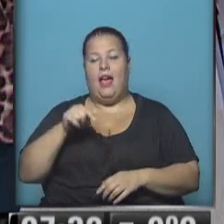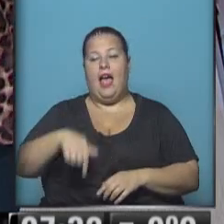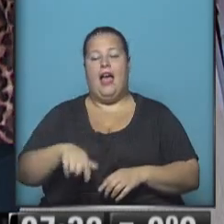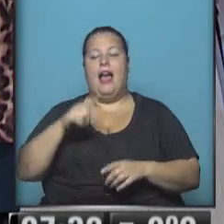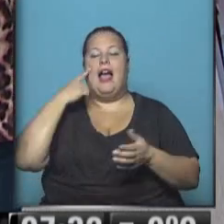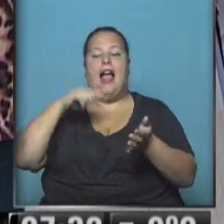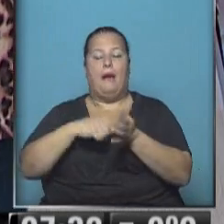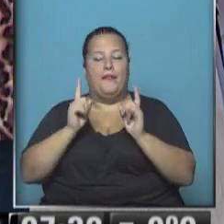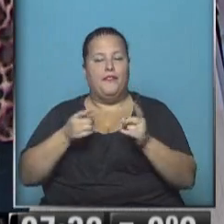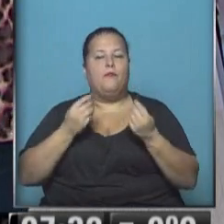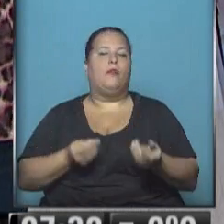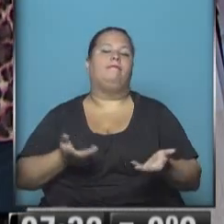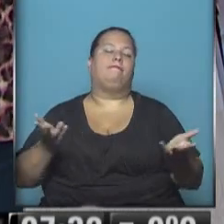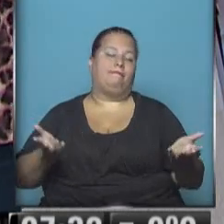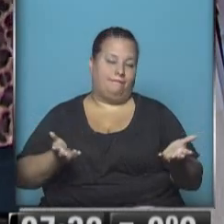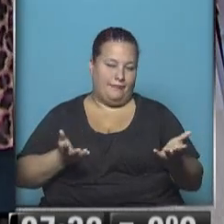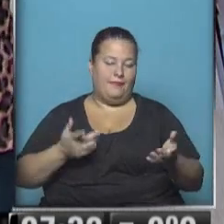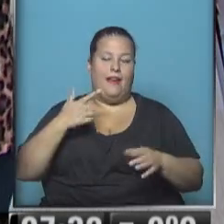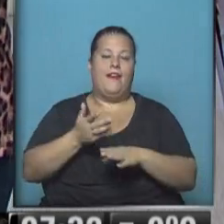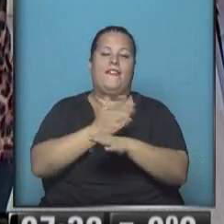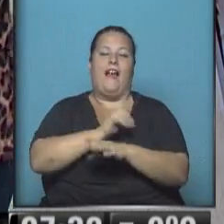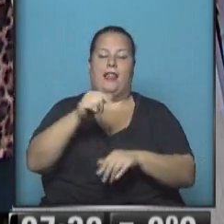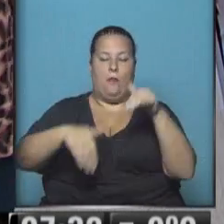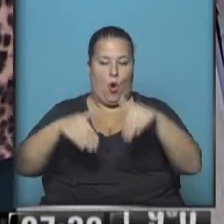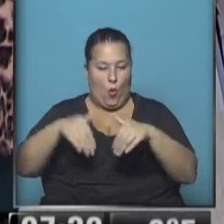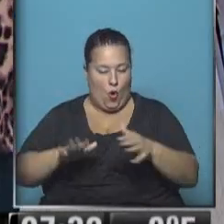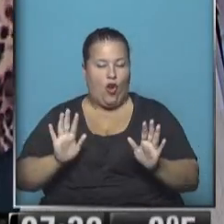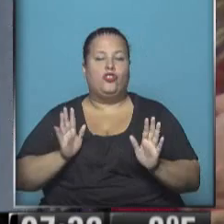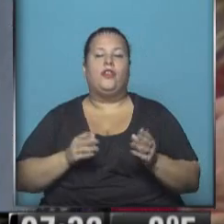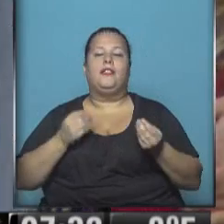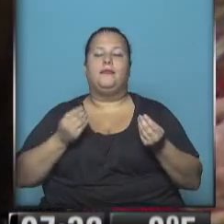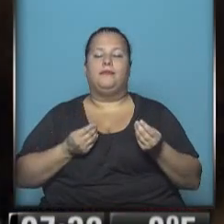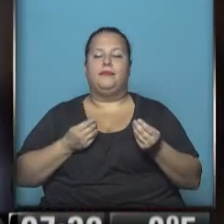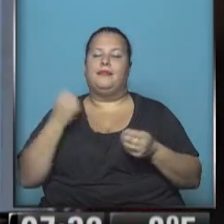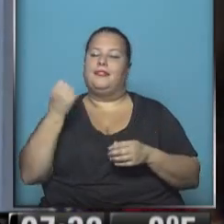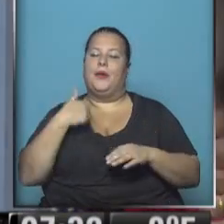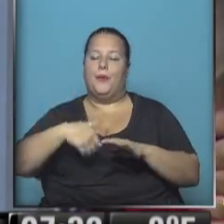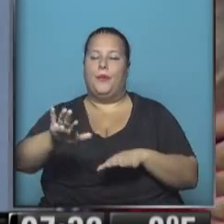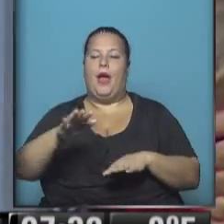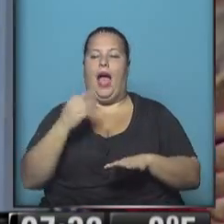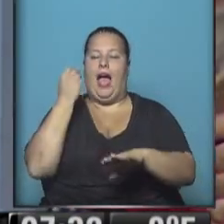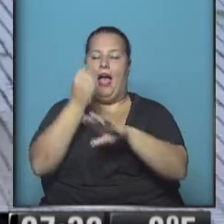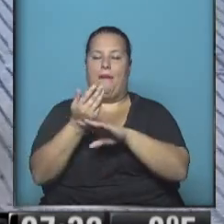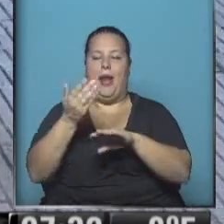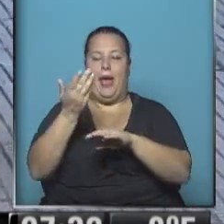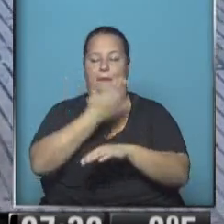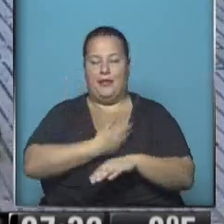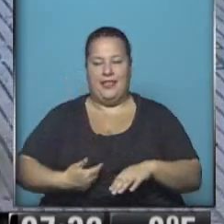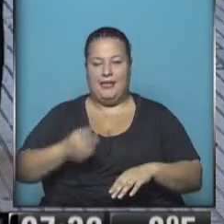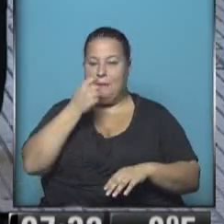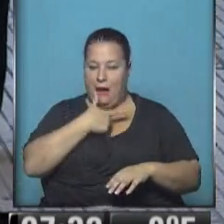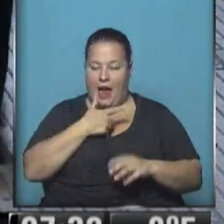quedamos en la capital porque, claro, son los días previos a las elecciones y el aspirante, el precandidato presidencial Mauricio